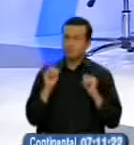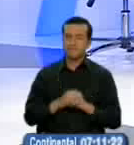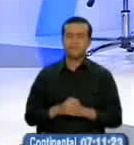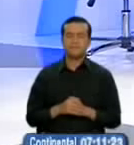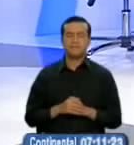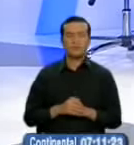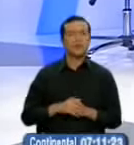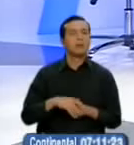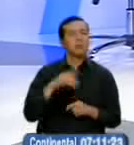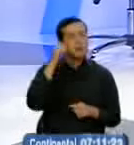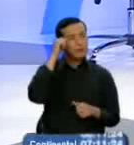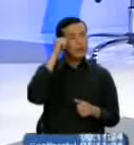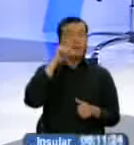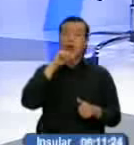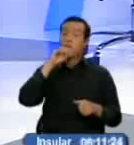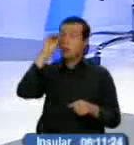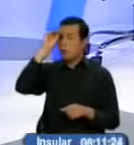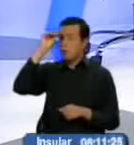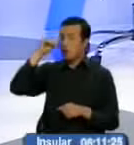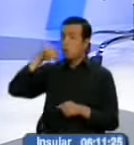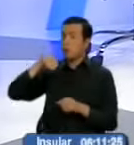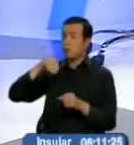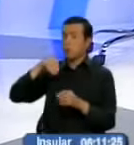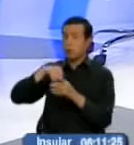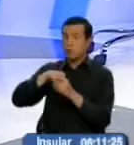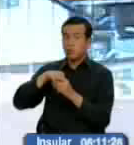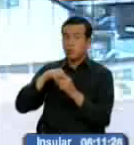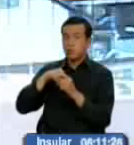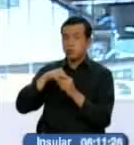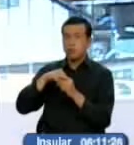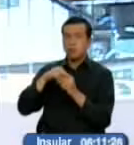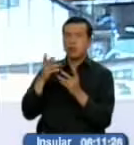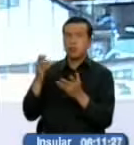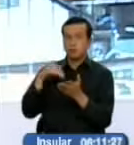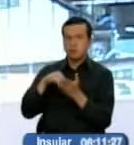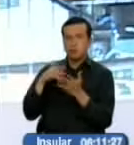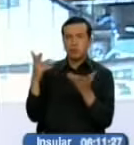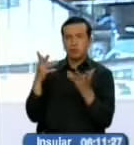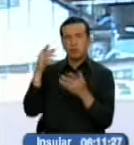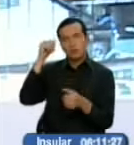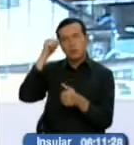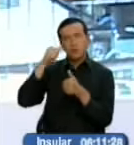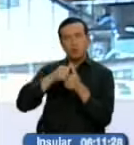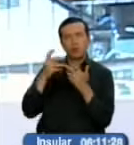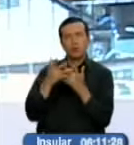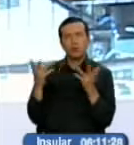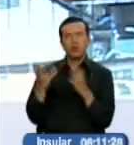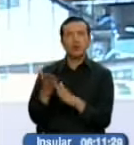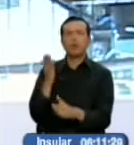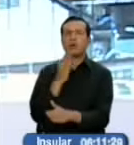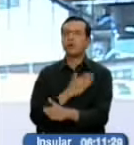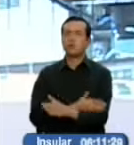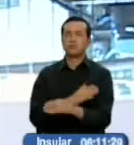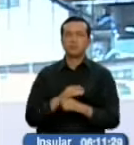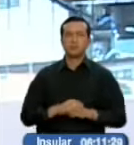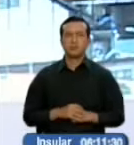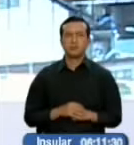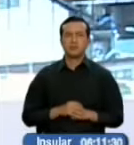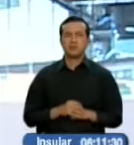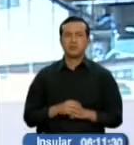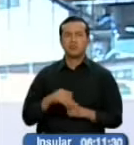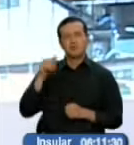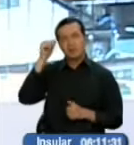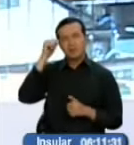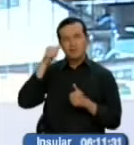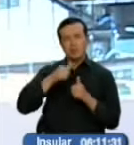que recordar una cosa, estas unidades a mí, redundando un poco, me recuerda a lo que fue el famoso